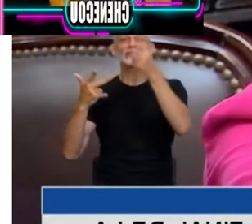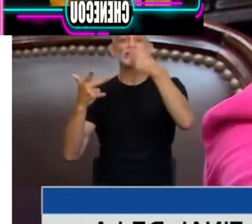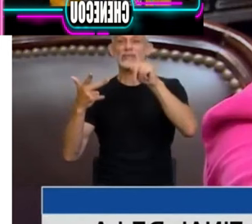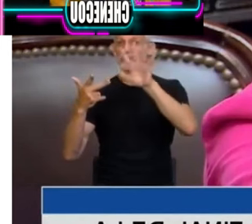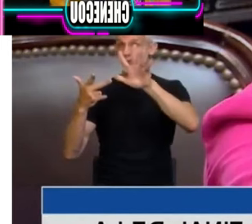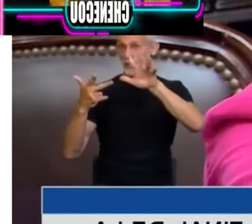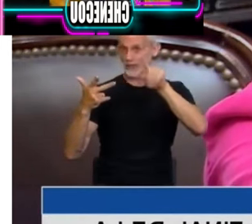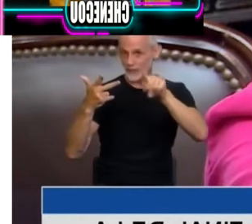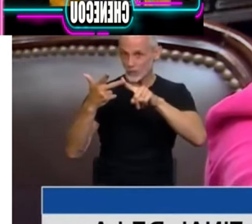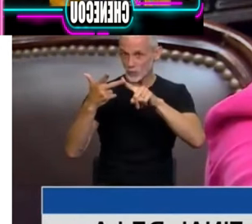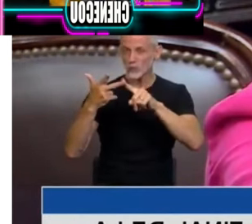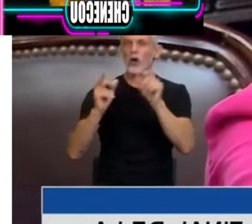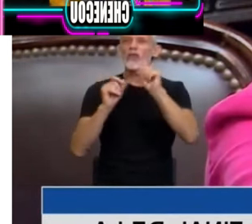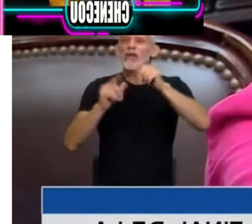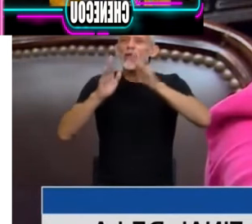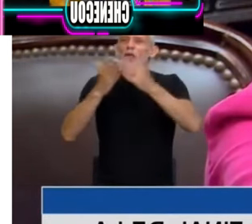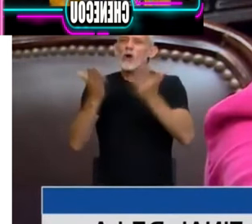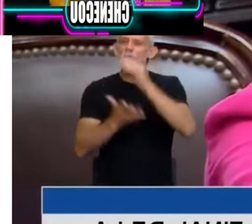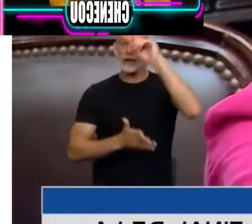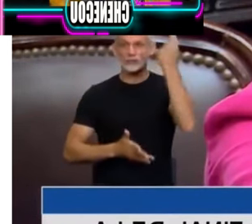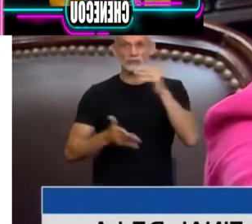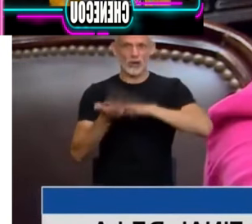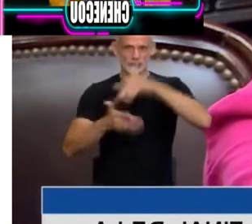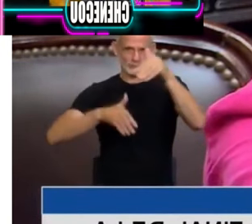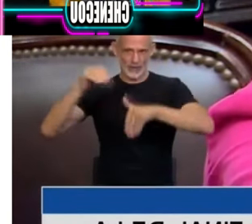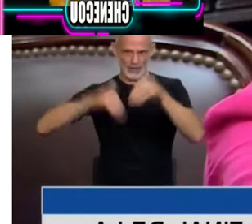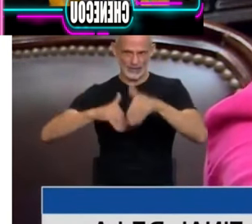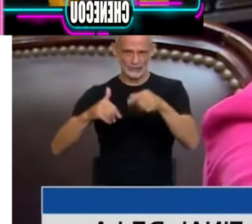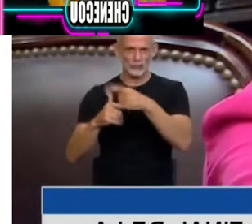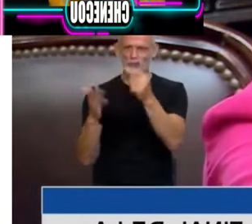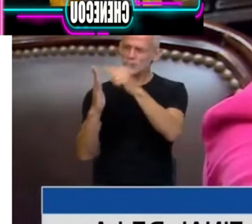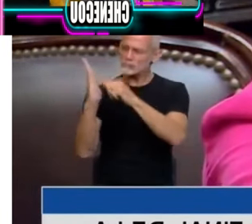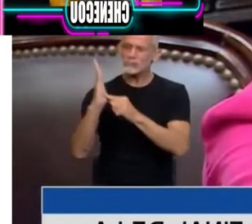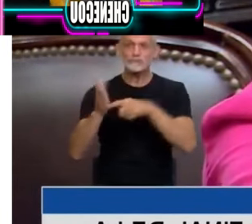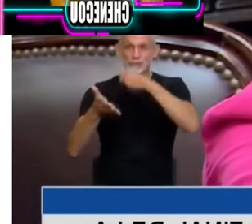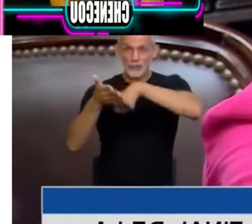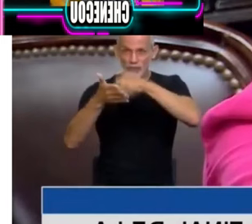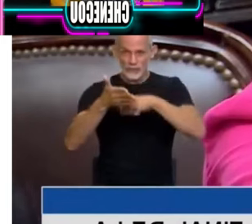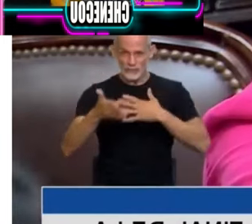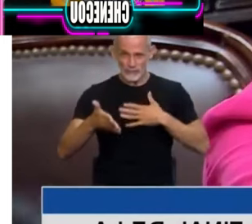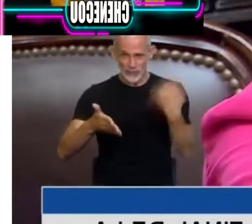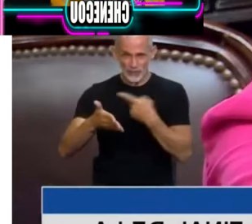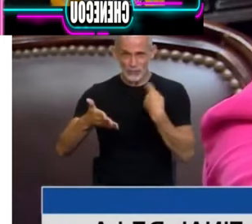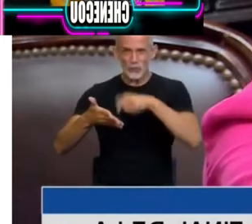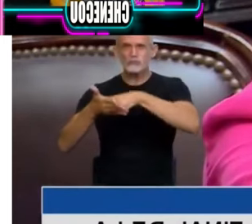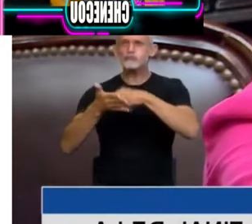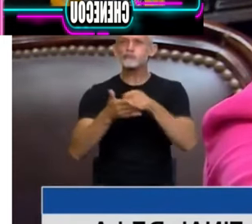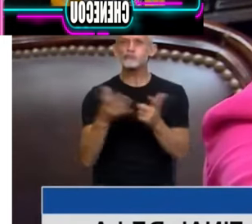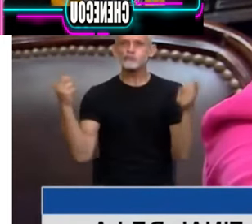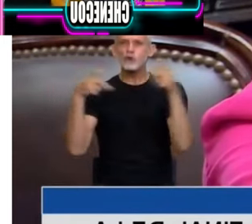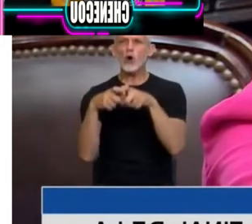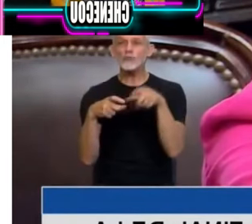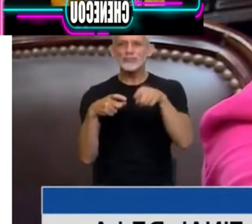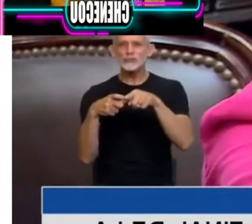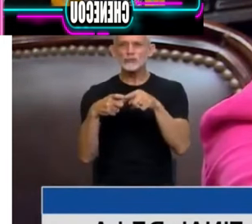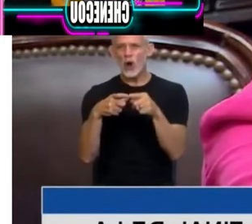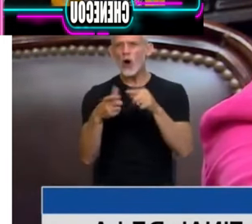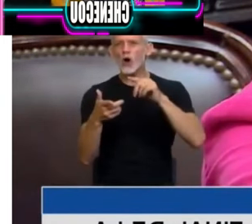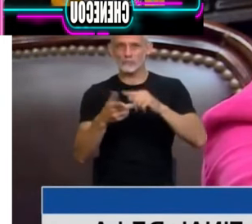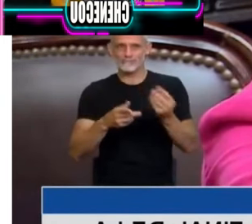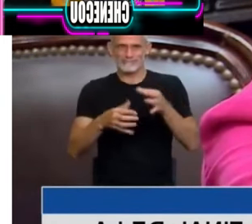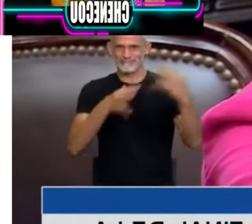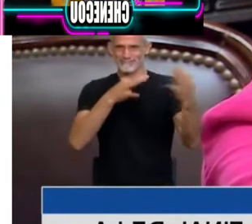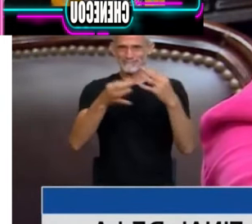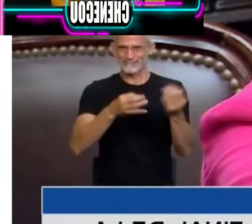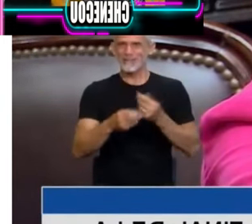y 151 del Código Nacional Electoral, los abajo firmantes, en su carácter de integrantes de la comisión